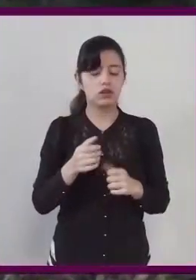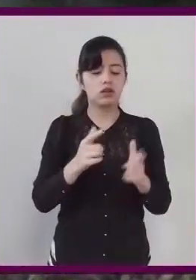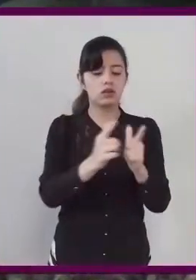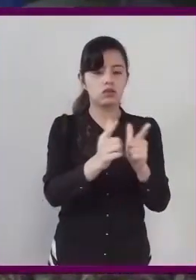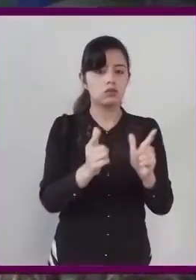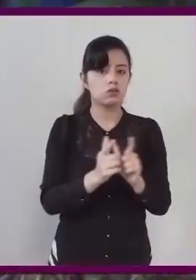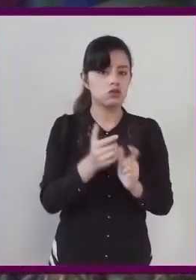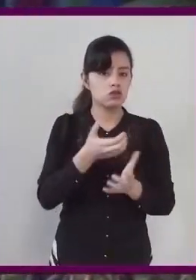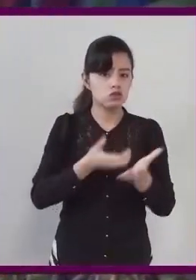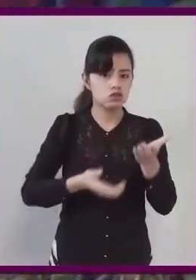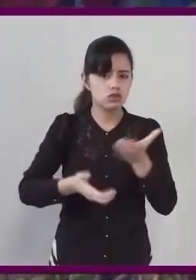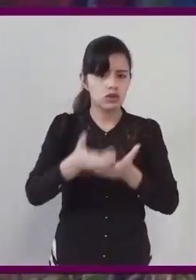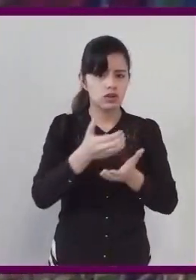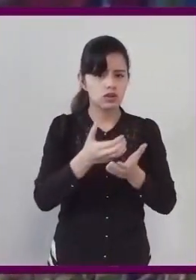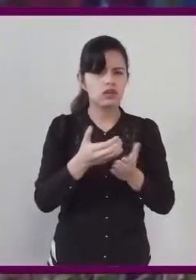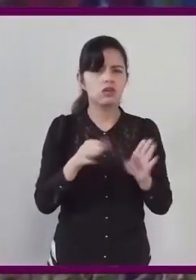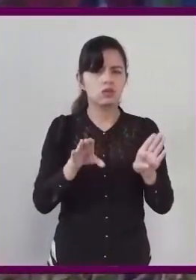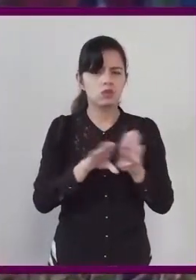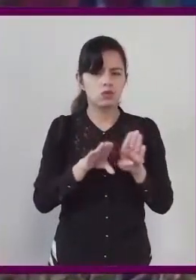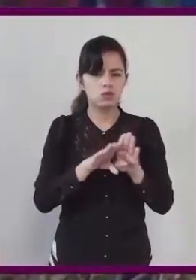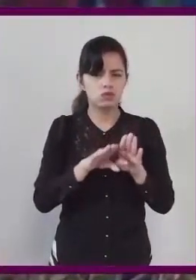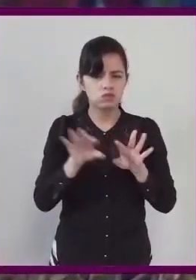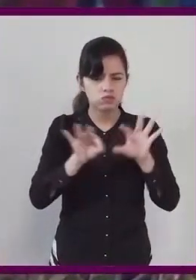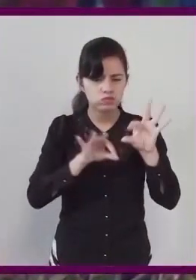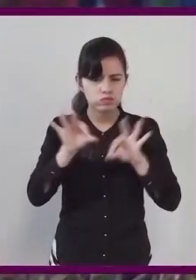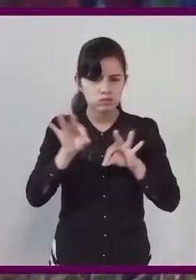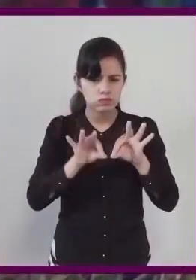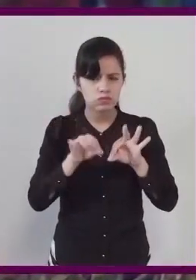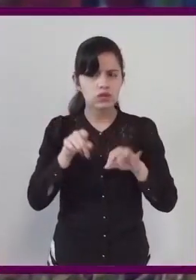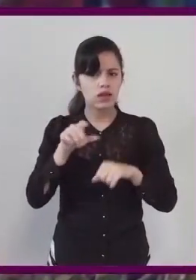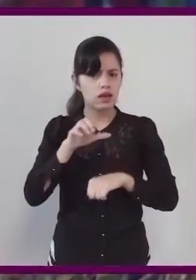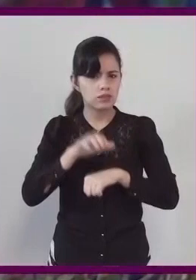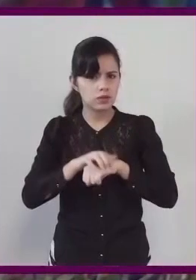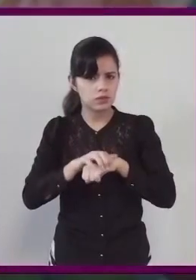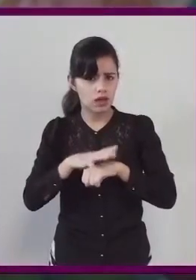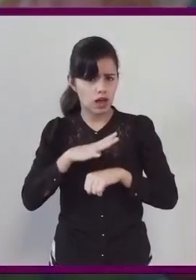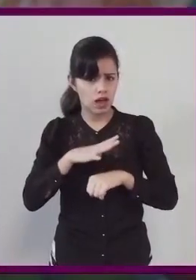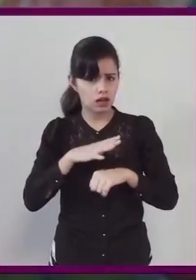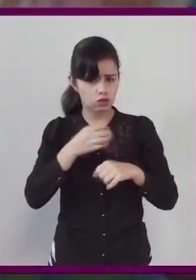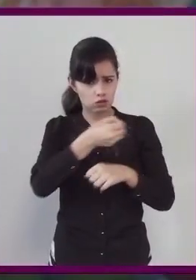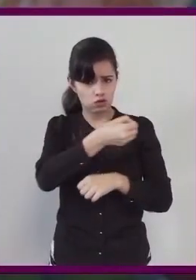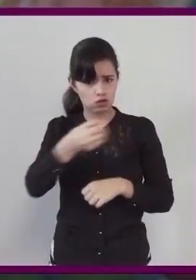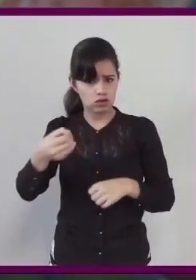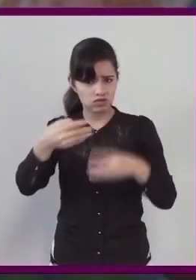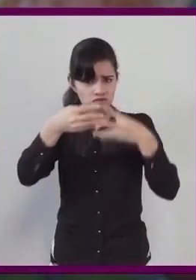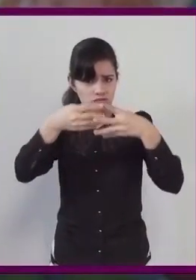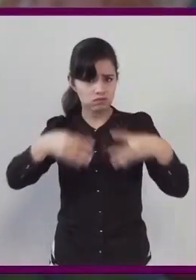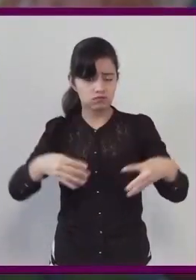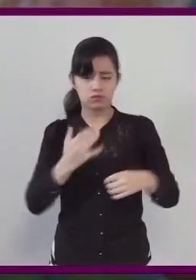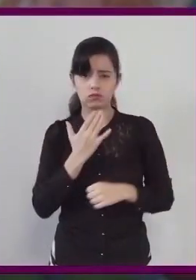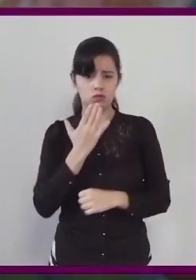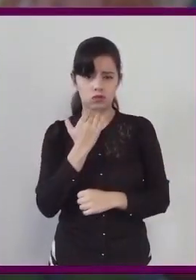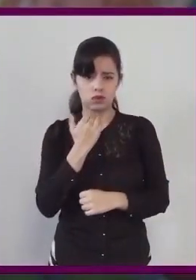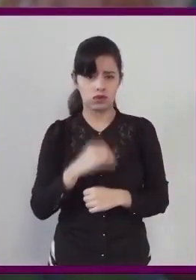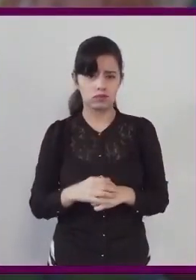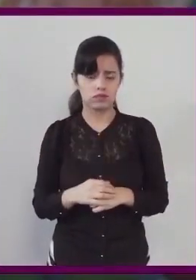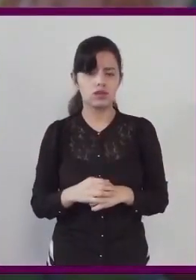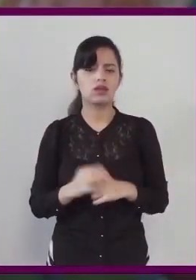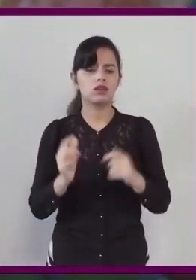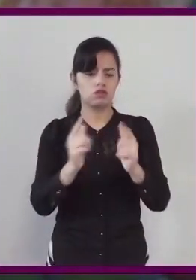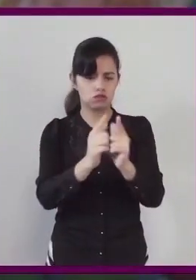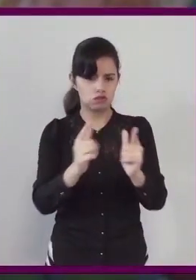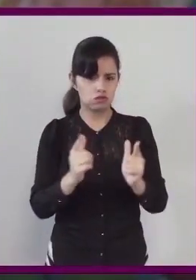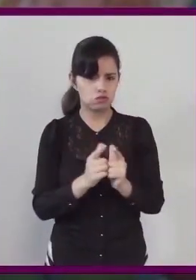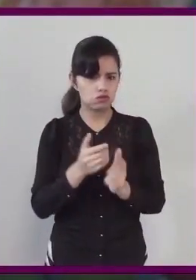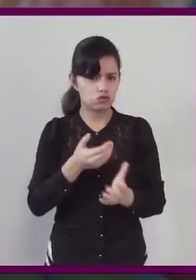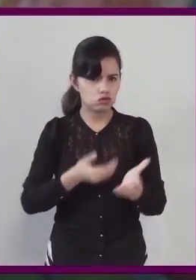integran debido a lazos de amistad, pero sin ninguna estructura aparente. Los grupos sociales de pertenencia son aquellos en los que